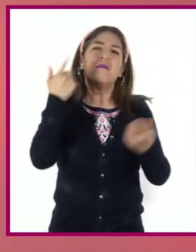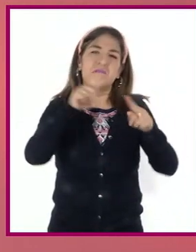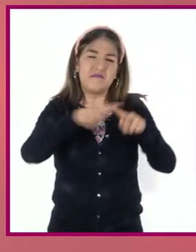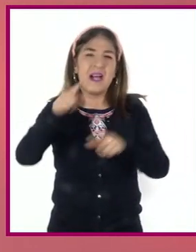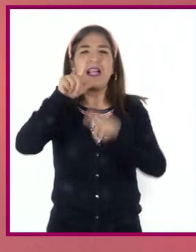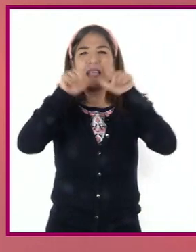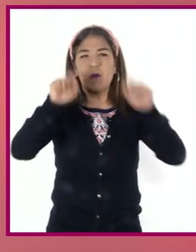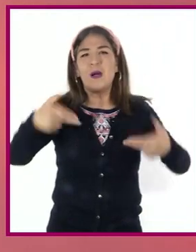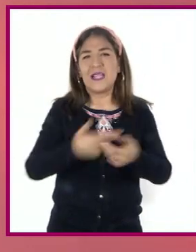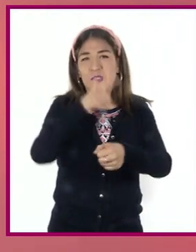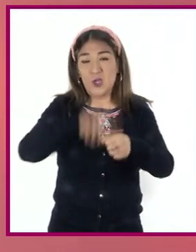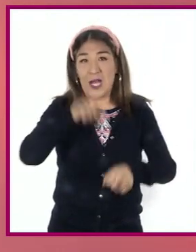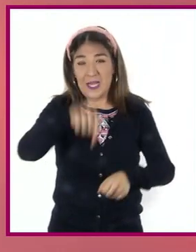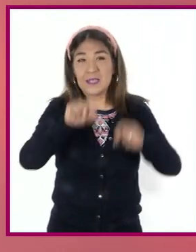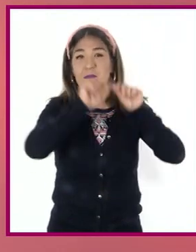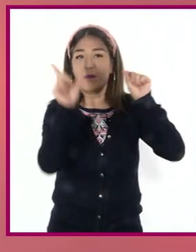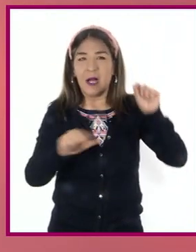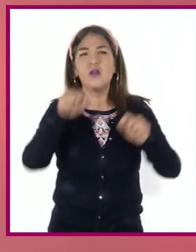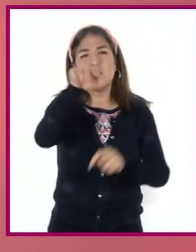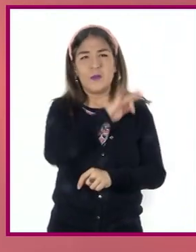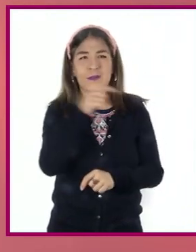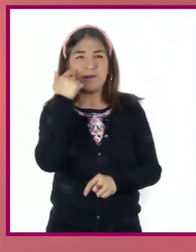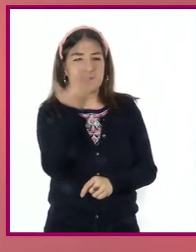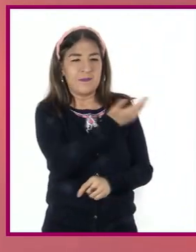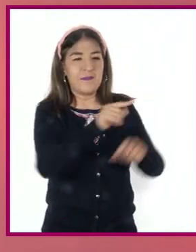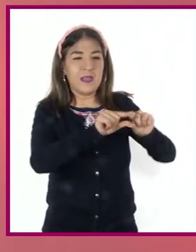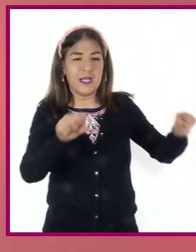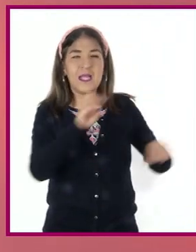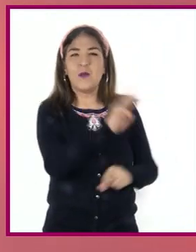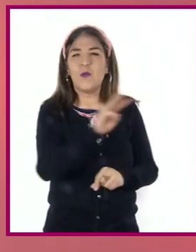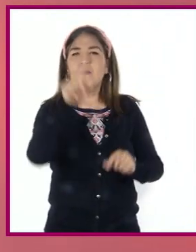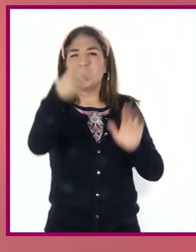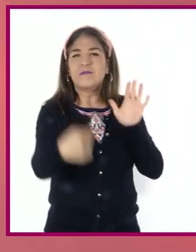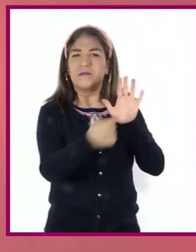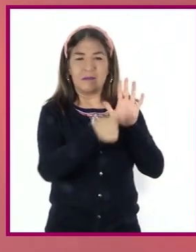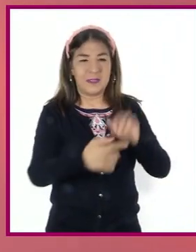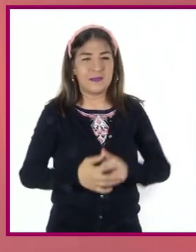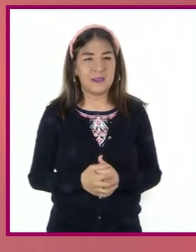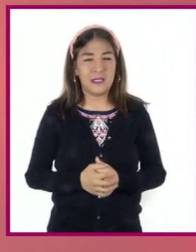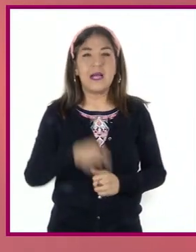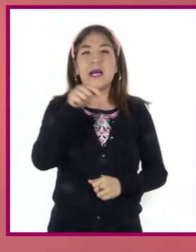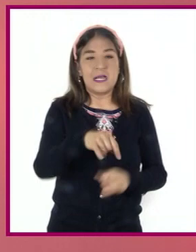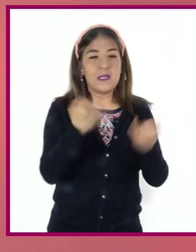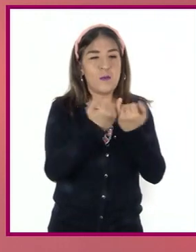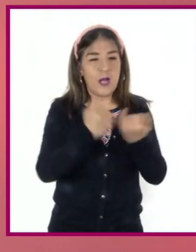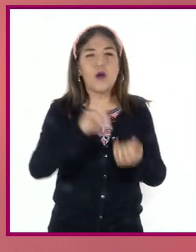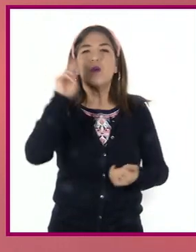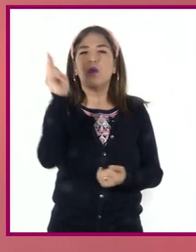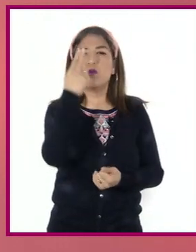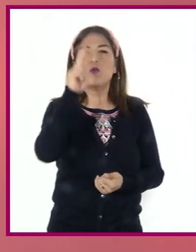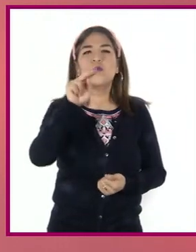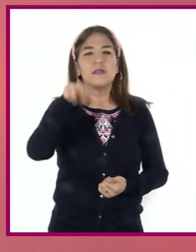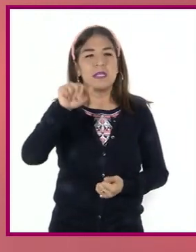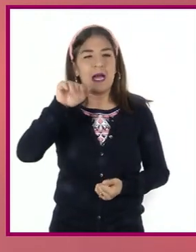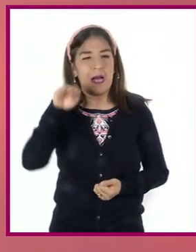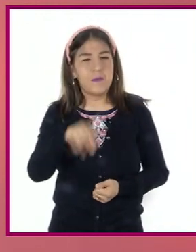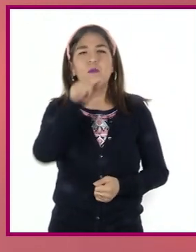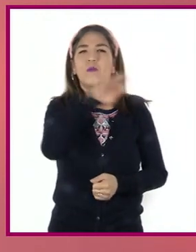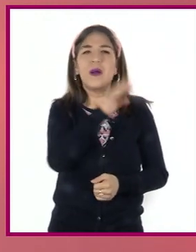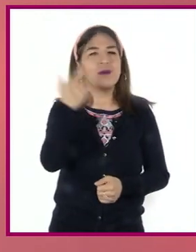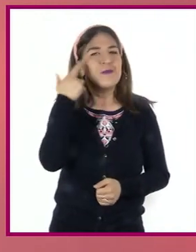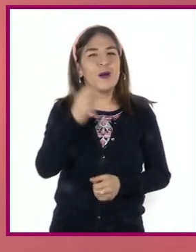valorarlas. Exactamente, buena observación. Alumnas y alumnos, recuerden que para comprender